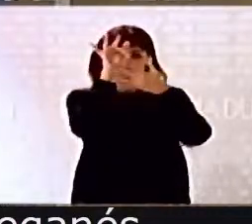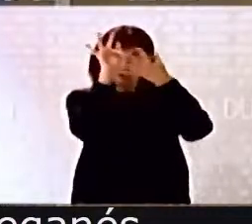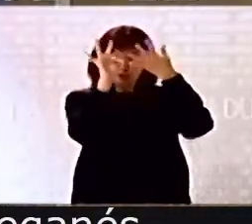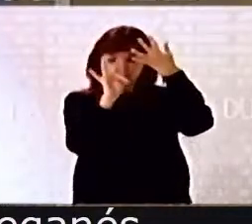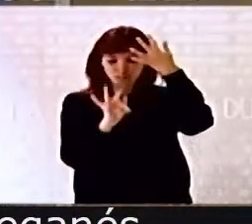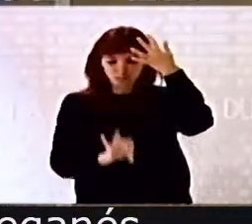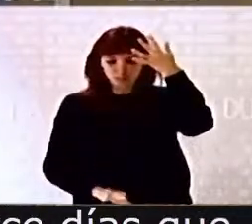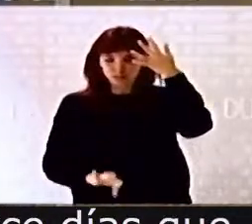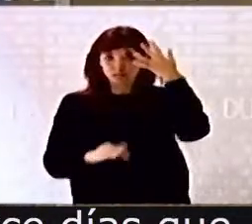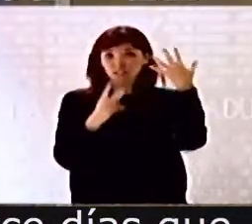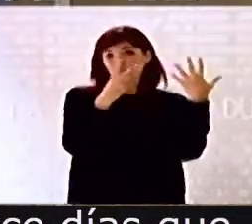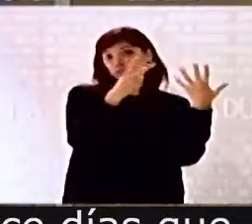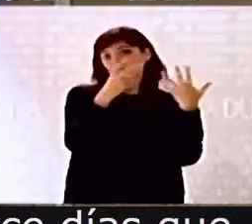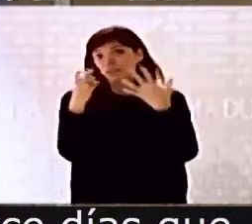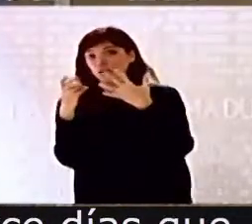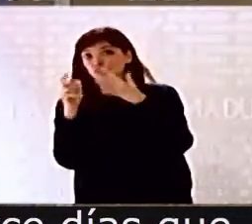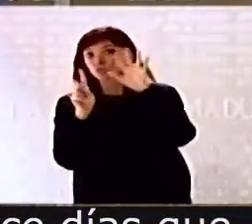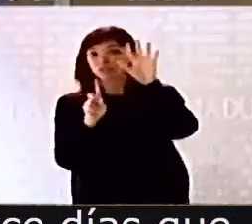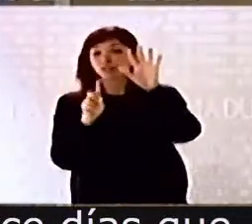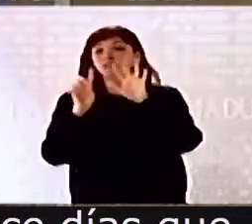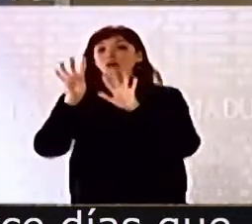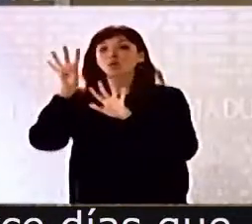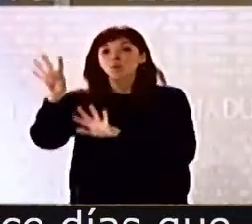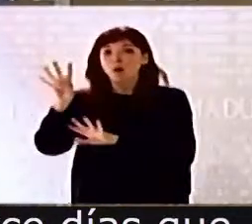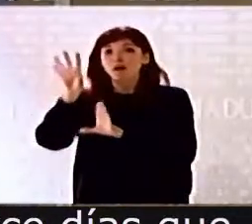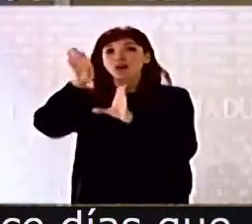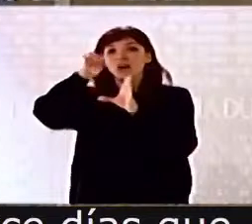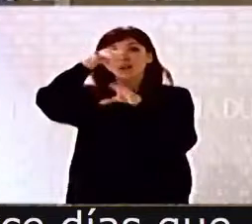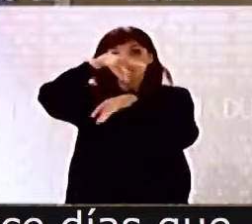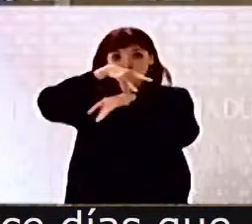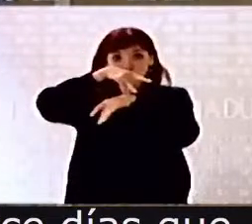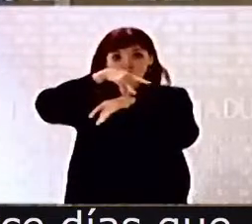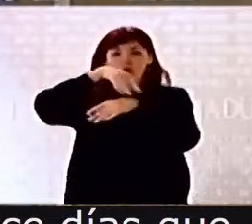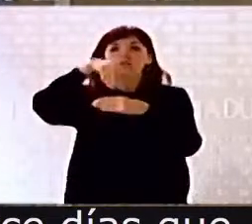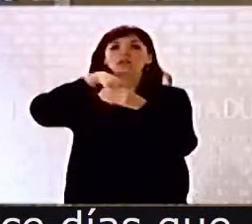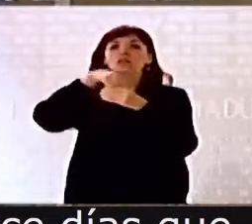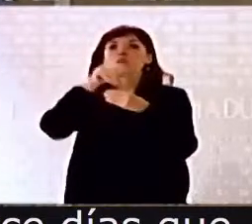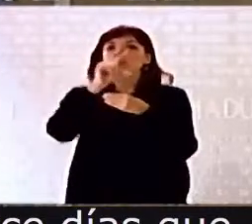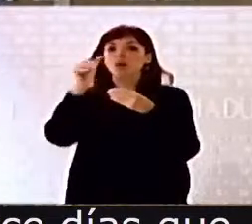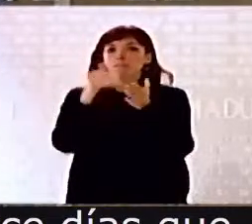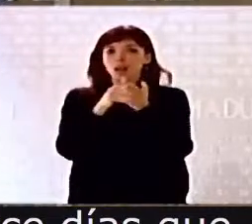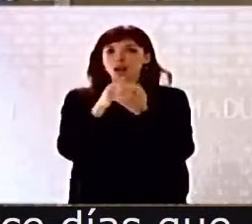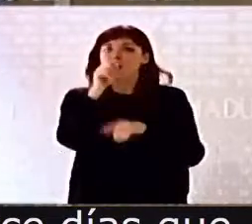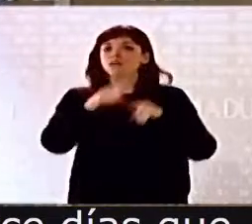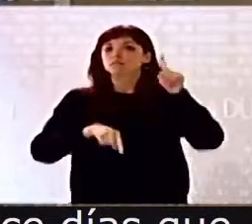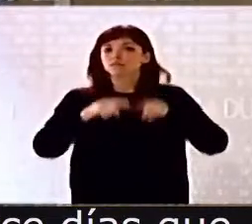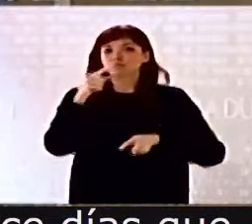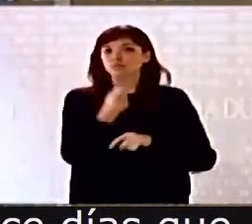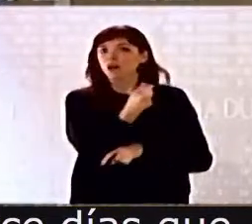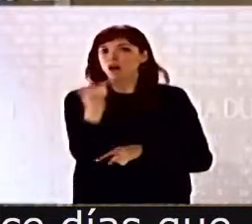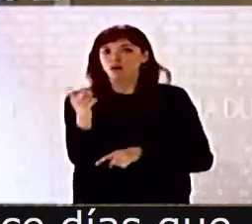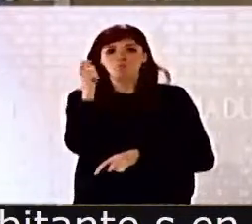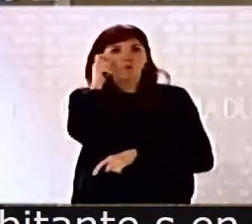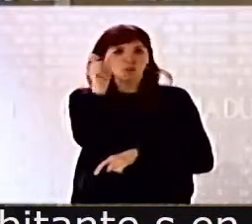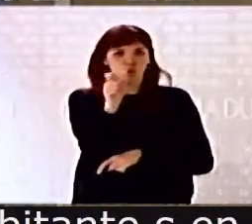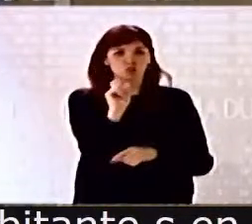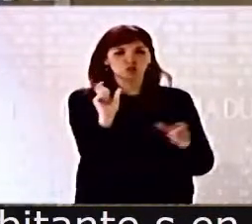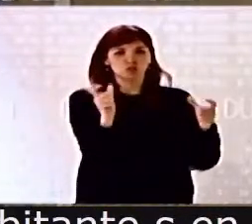los 769 casos por cada 100.000 habitantes en algunas de las localidades